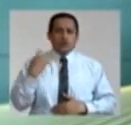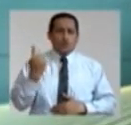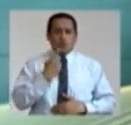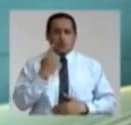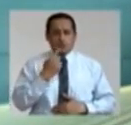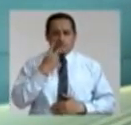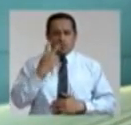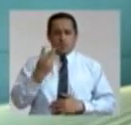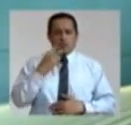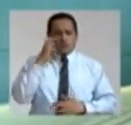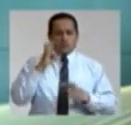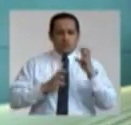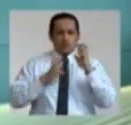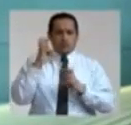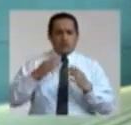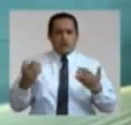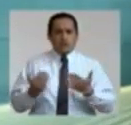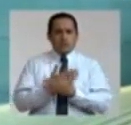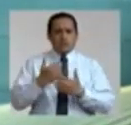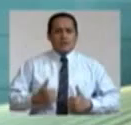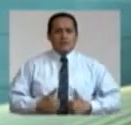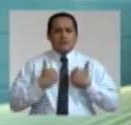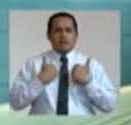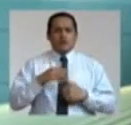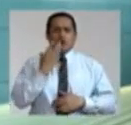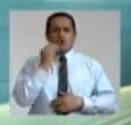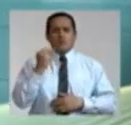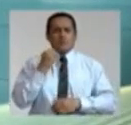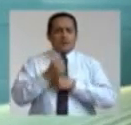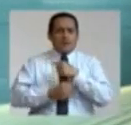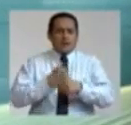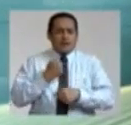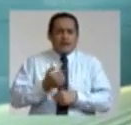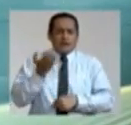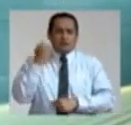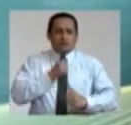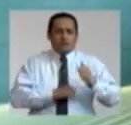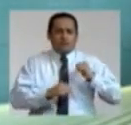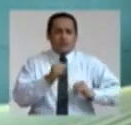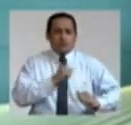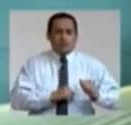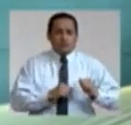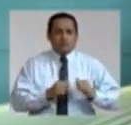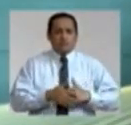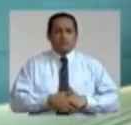Notó un cierto desconocimiento de las nuevas generaciones sobre la década del terror.